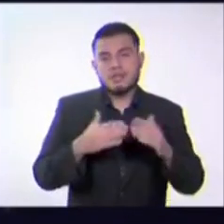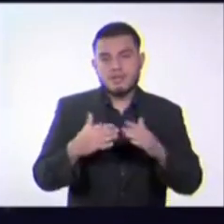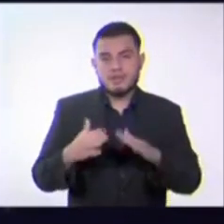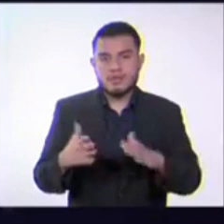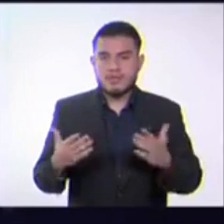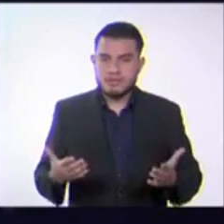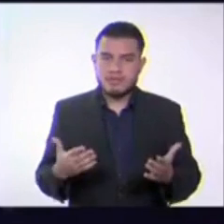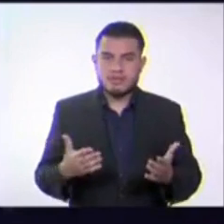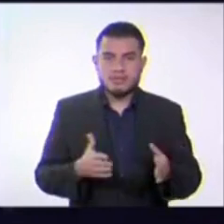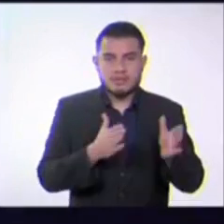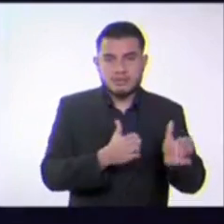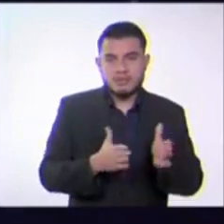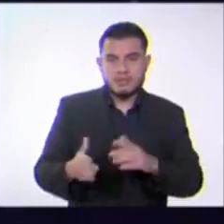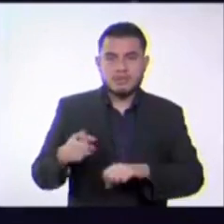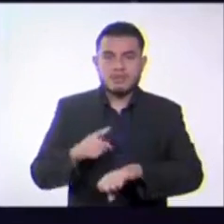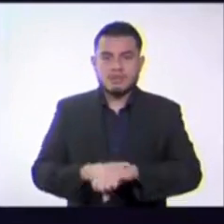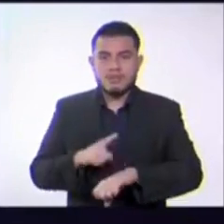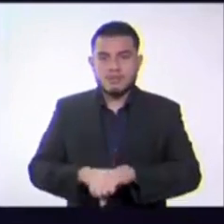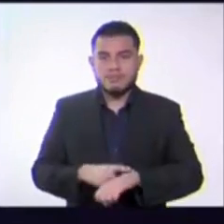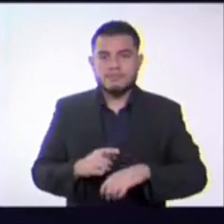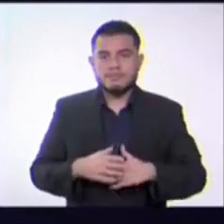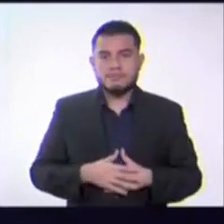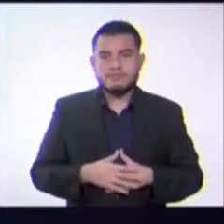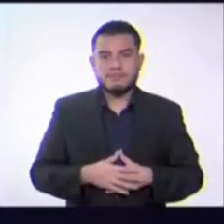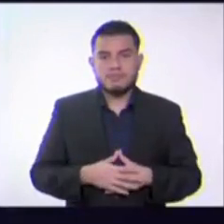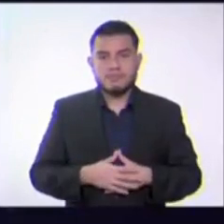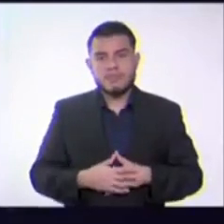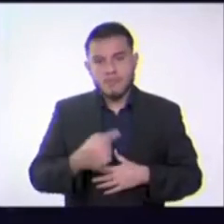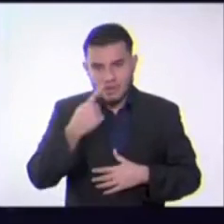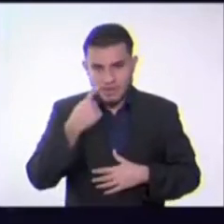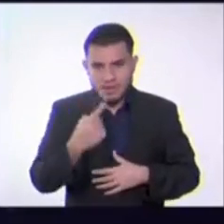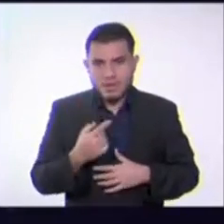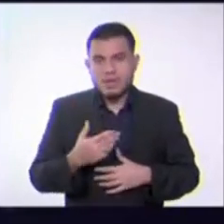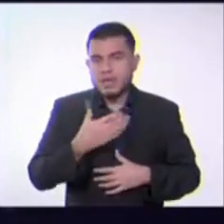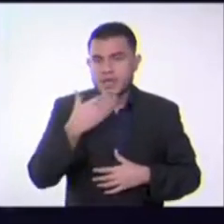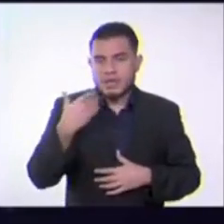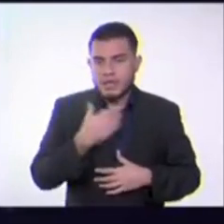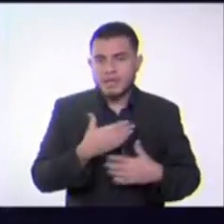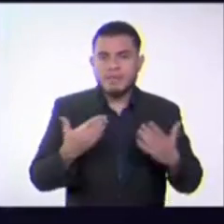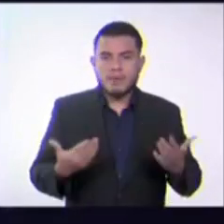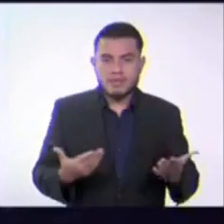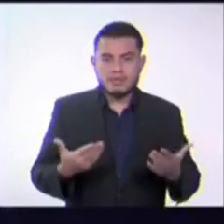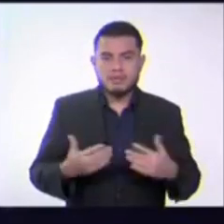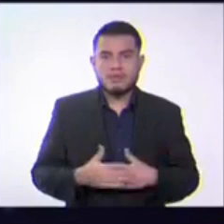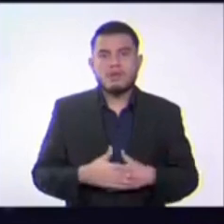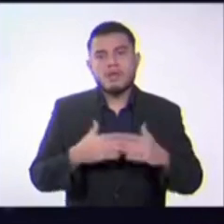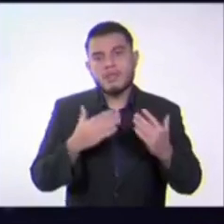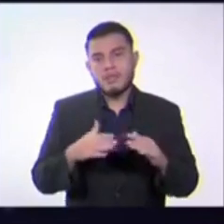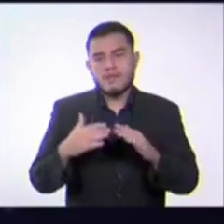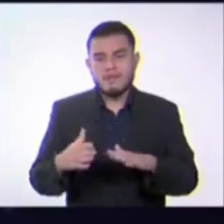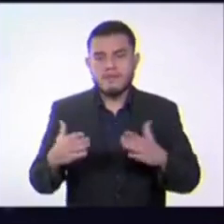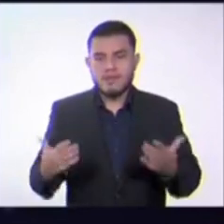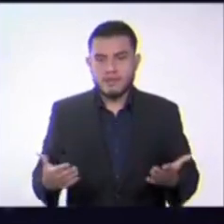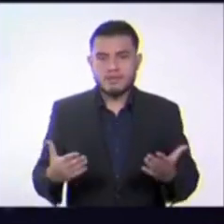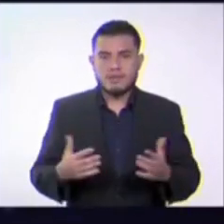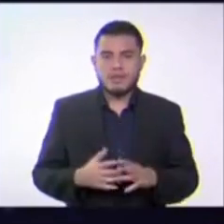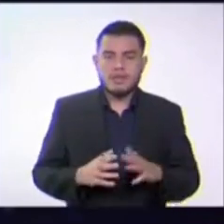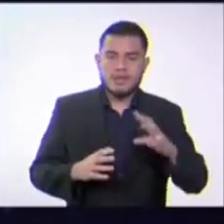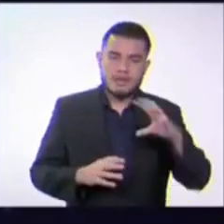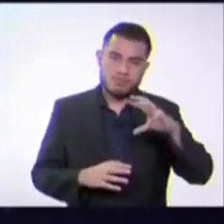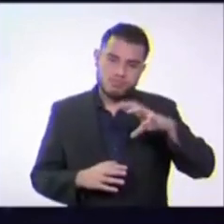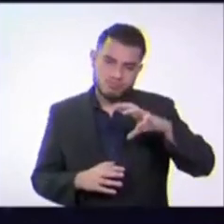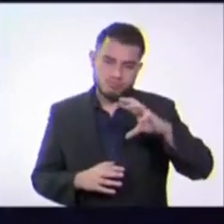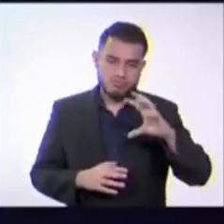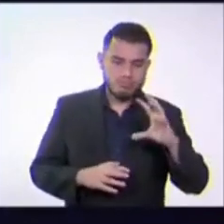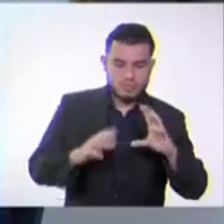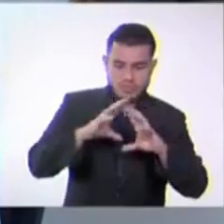que tengamos. Vamos viendo paso a paso qué ocurre con las diferencias en la inclinación en la